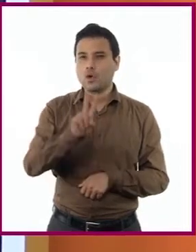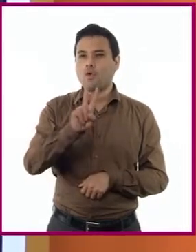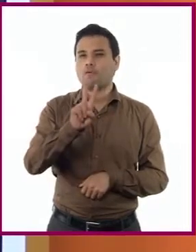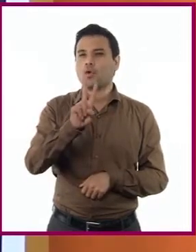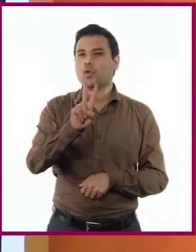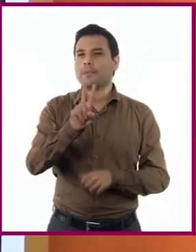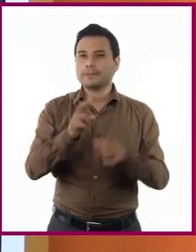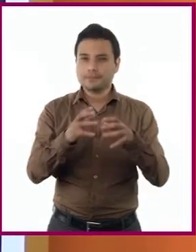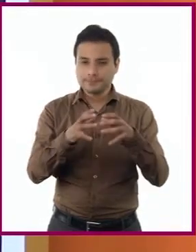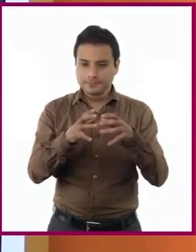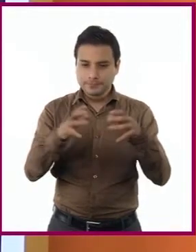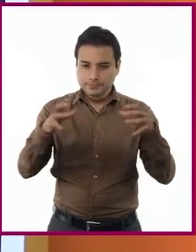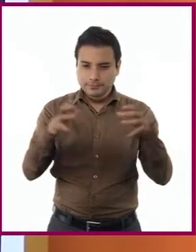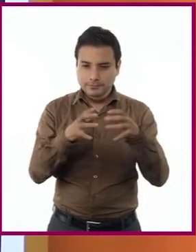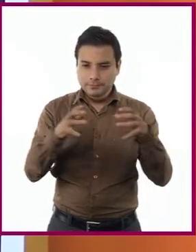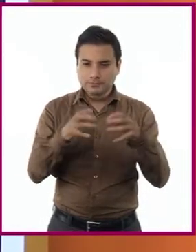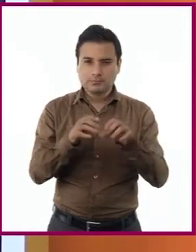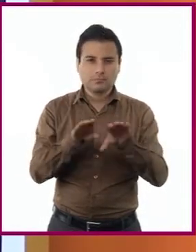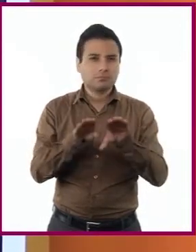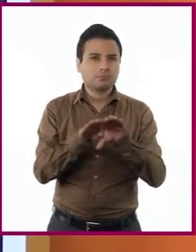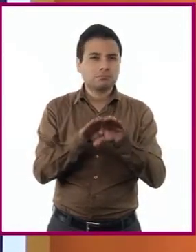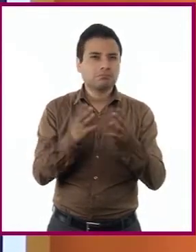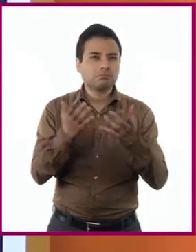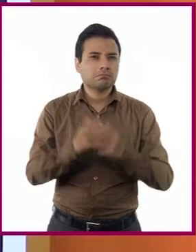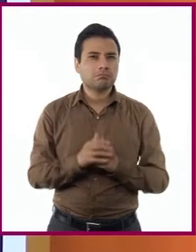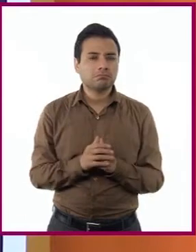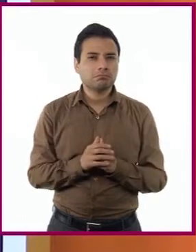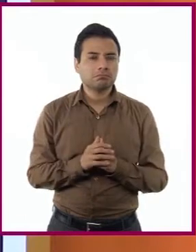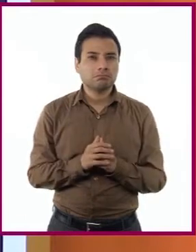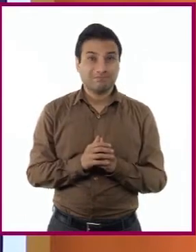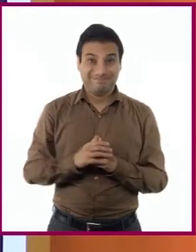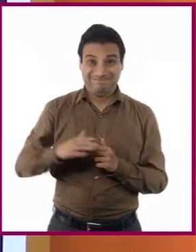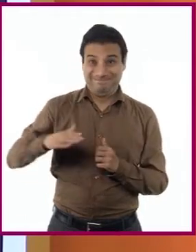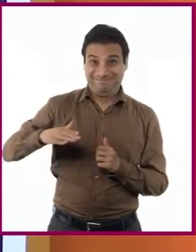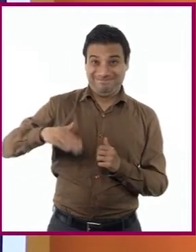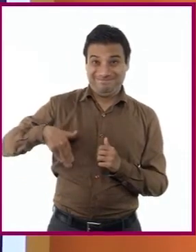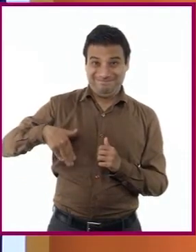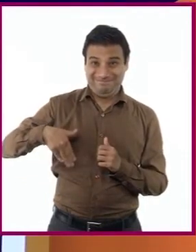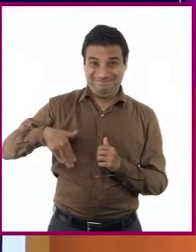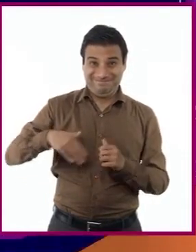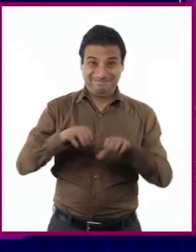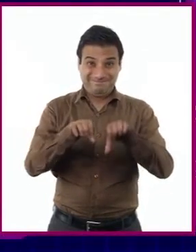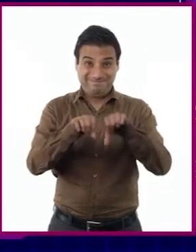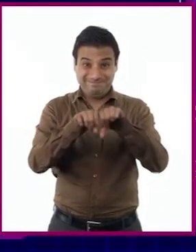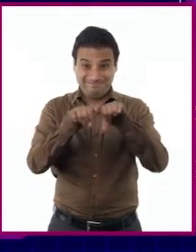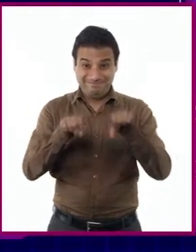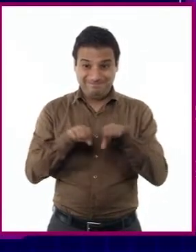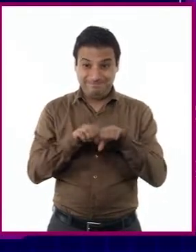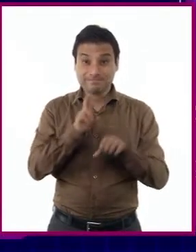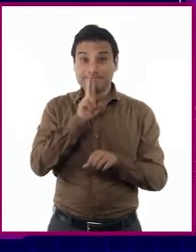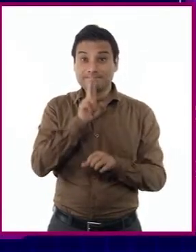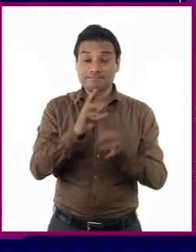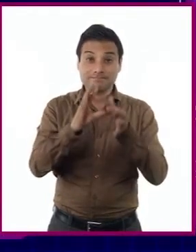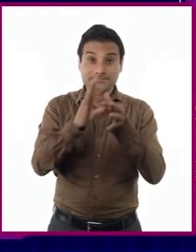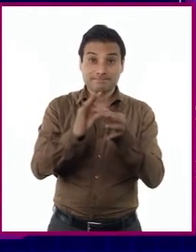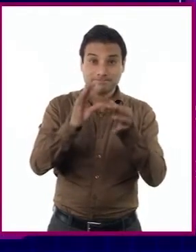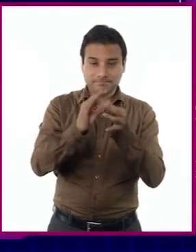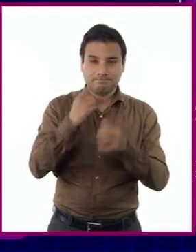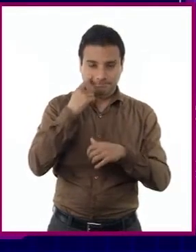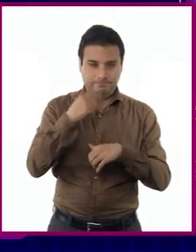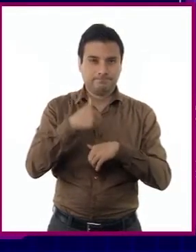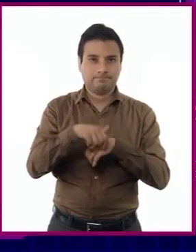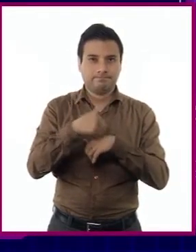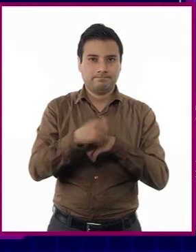recto regresen a las respuestas que dieron los equipos el equipo 1